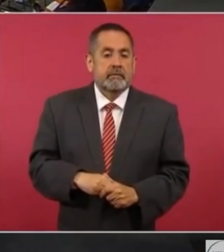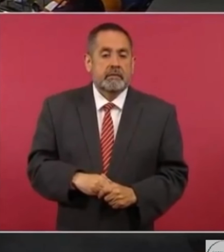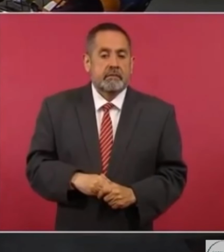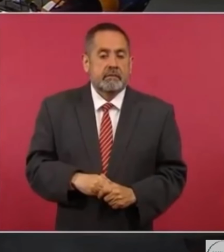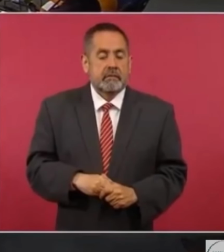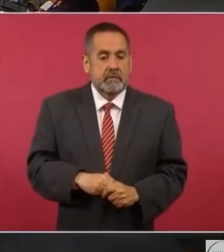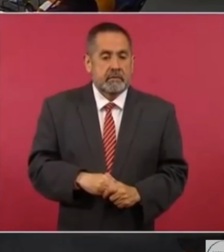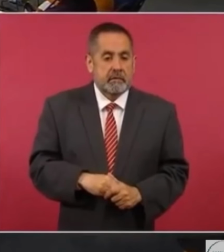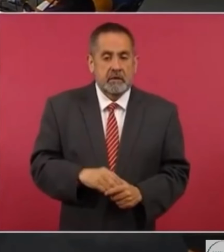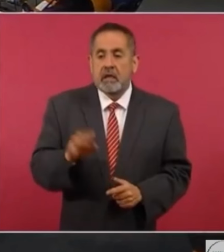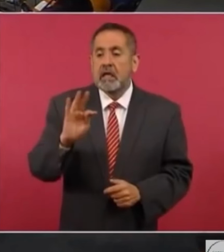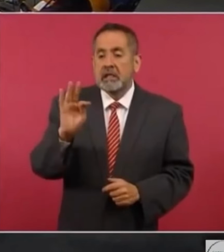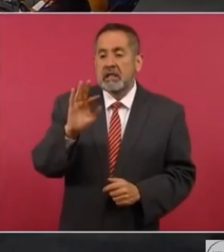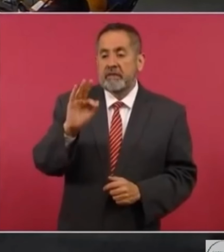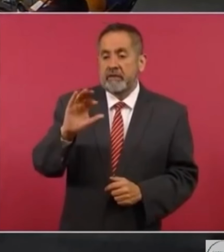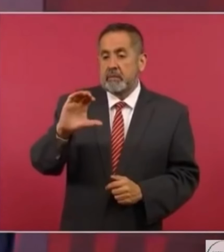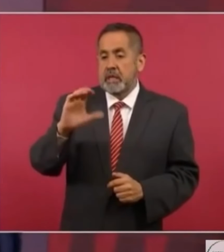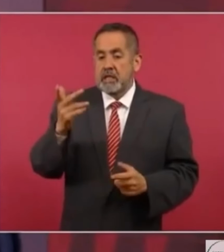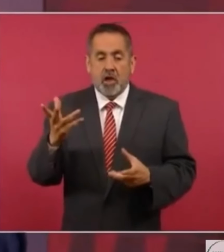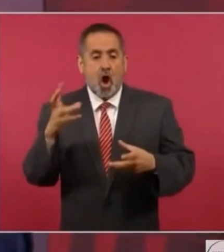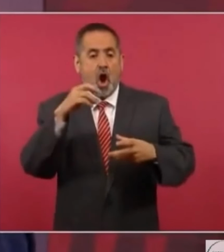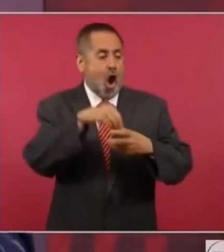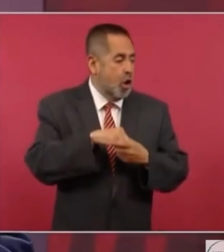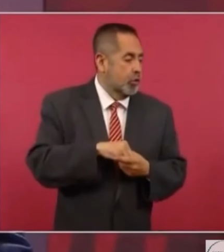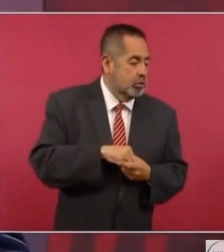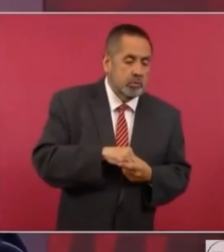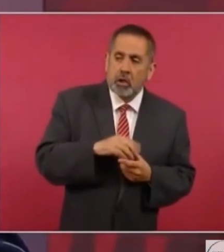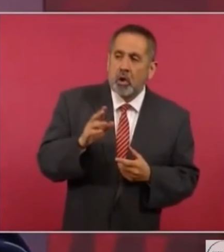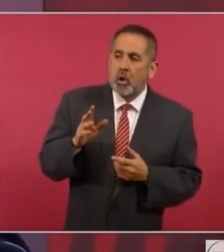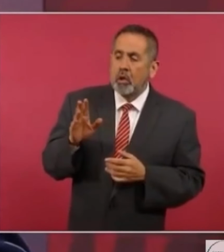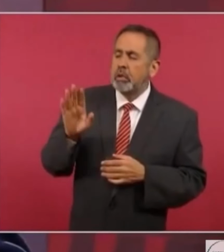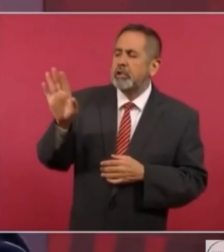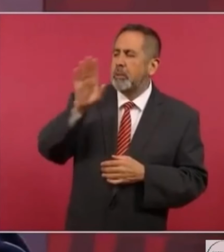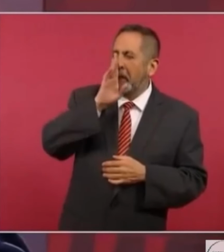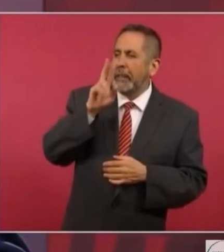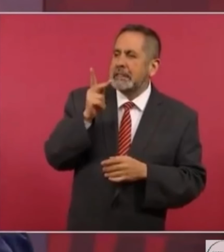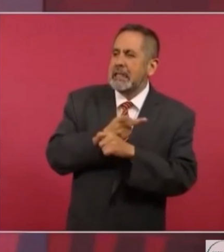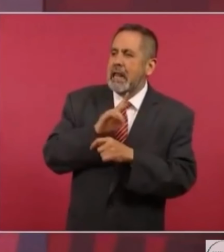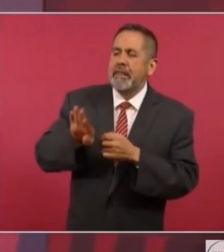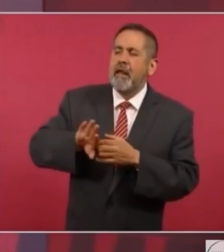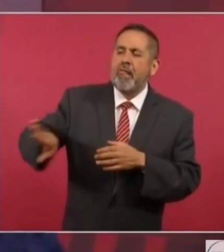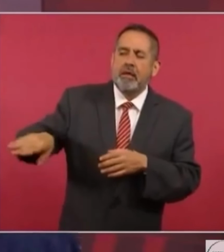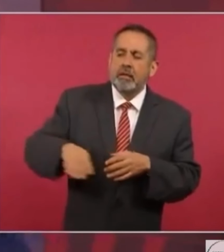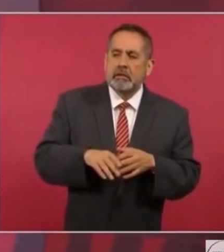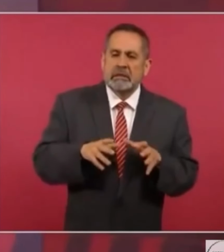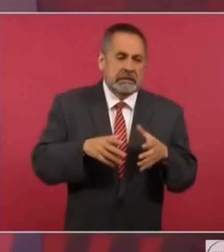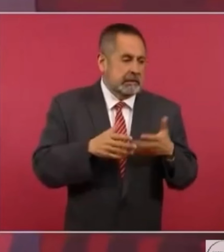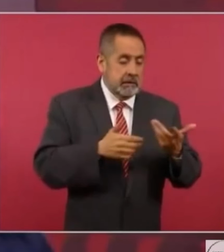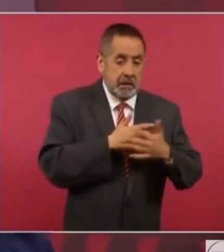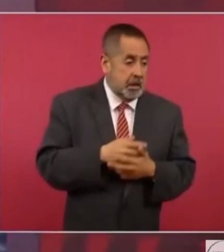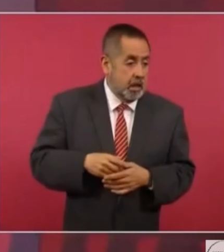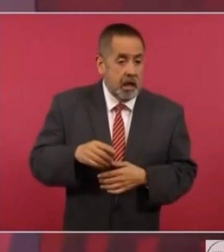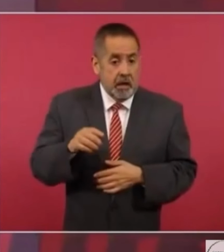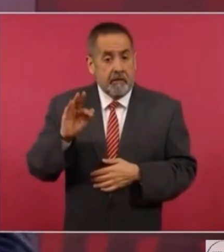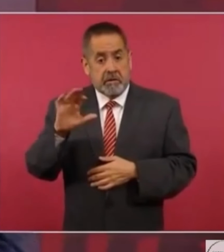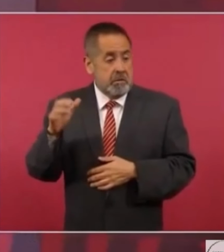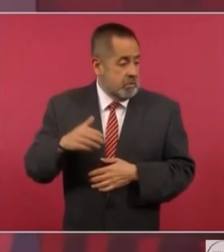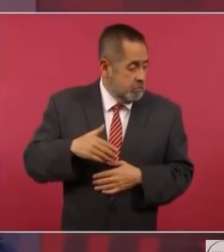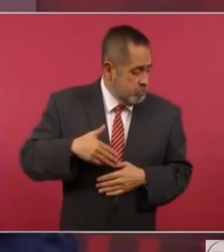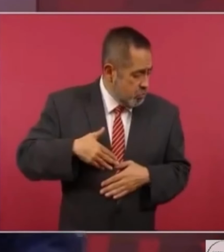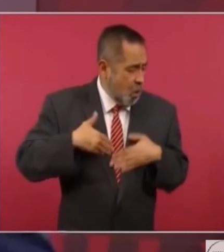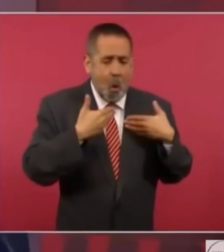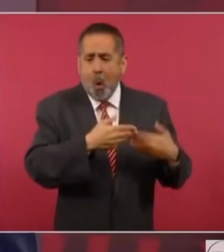Que sí estaba involucrado y lo engañó. Y sintió de que